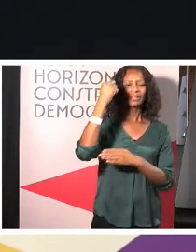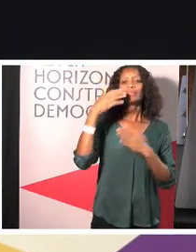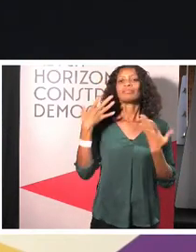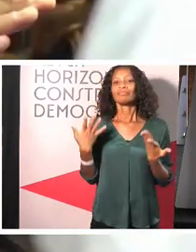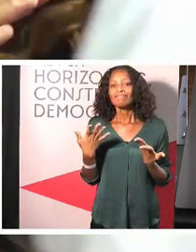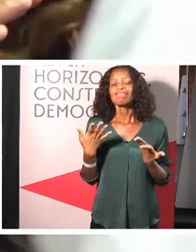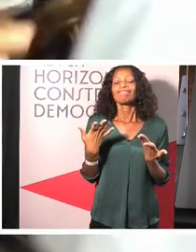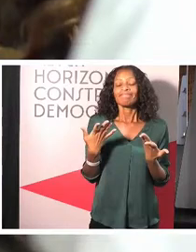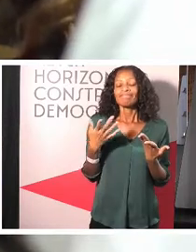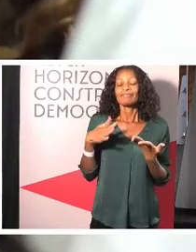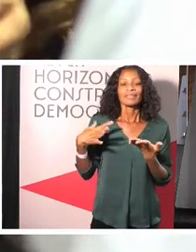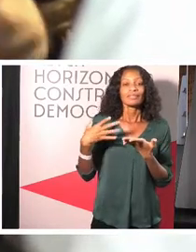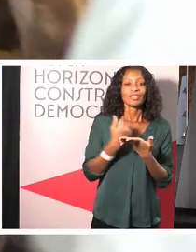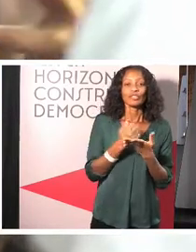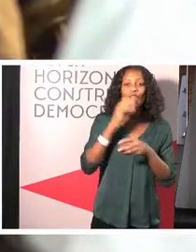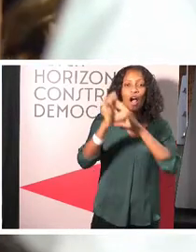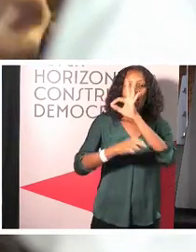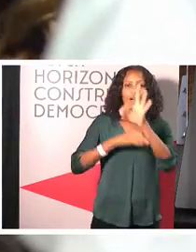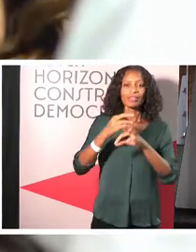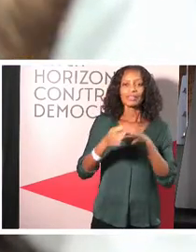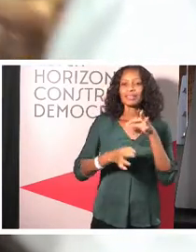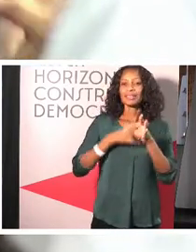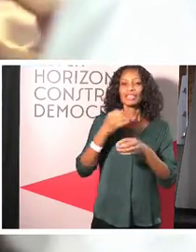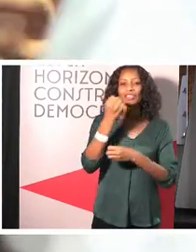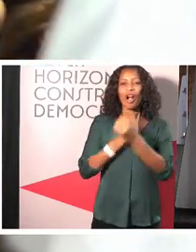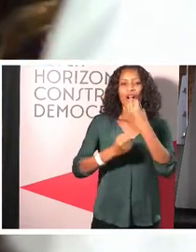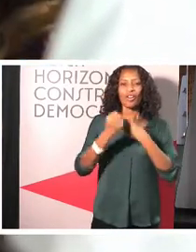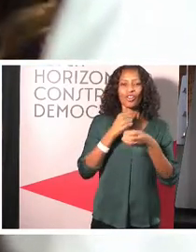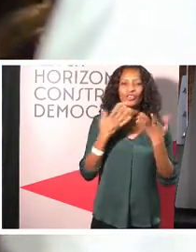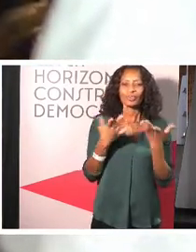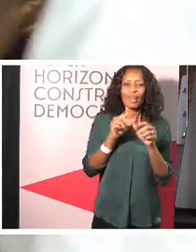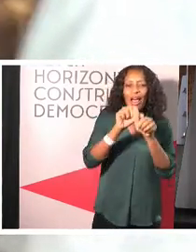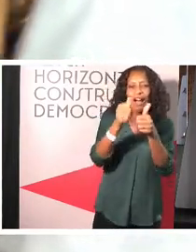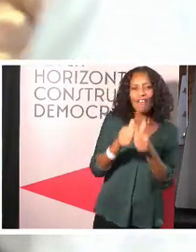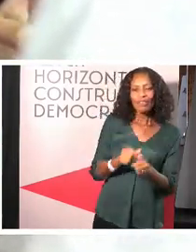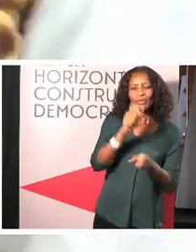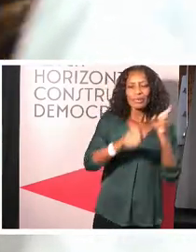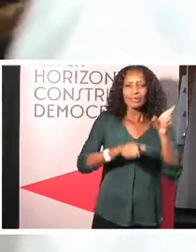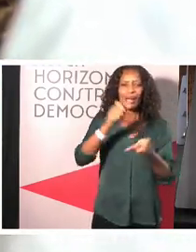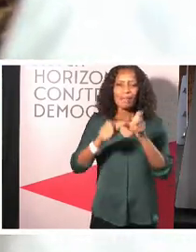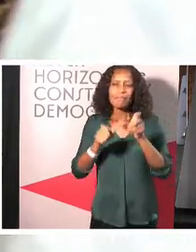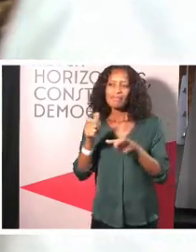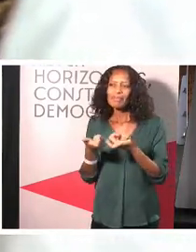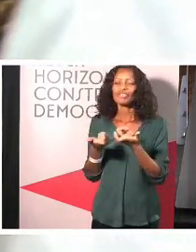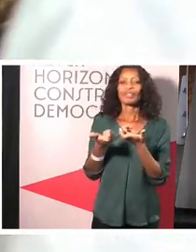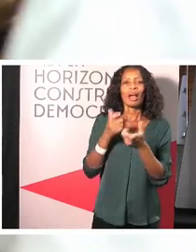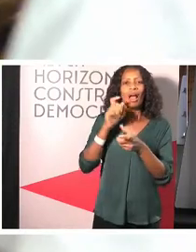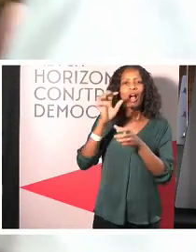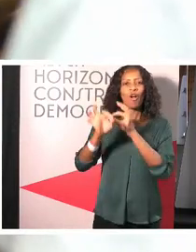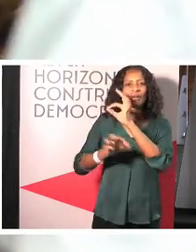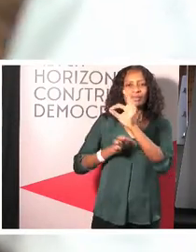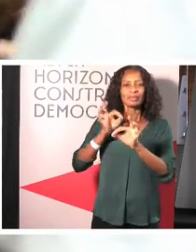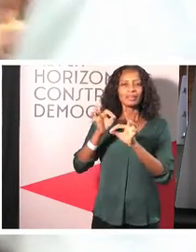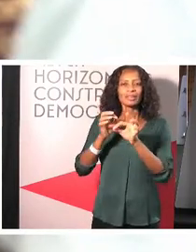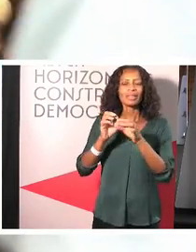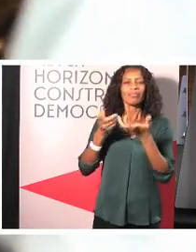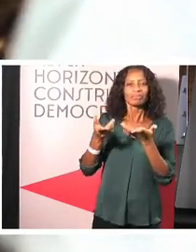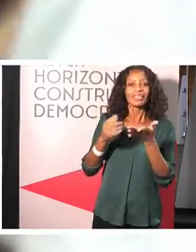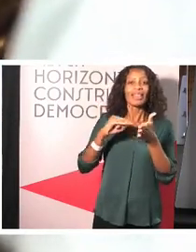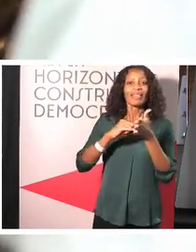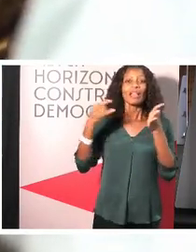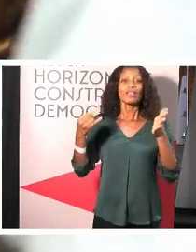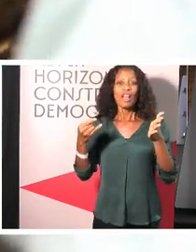económicas, la manera en que como individuos organizábamos y nos coordinábamos tecnológicamente o a través de la técnica,